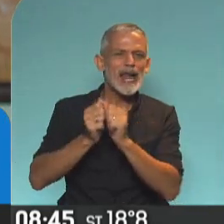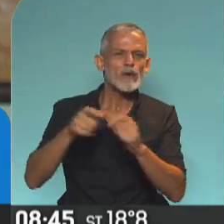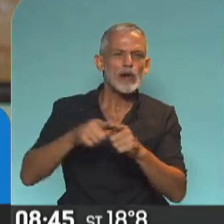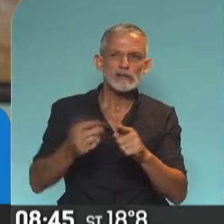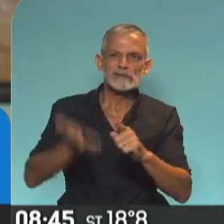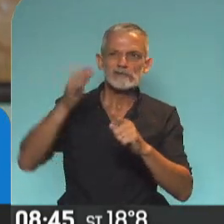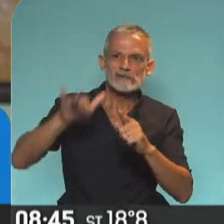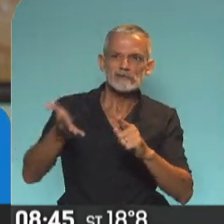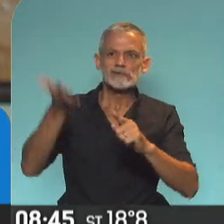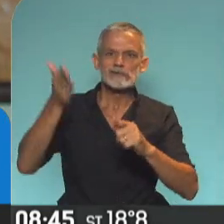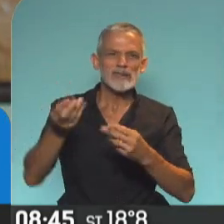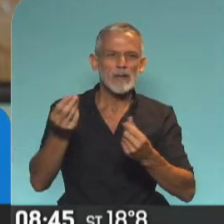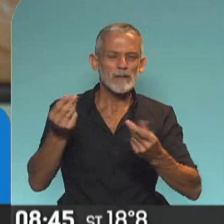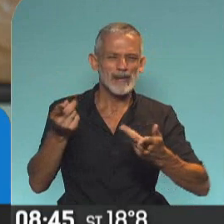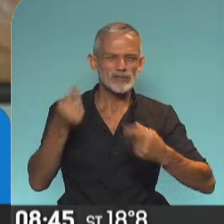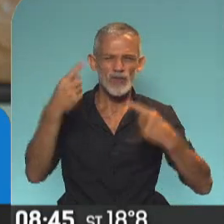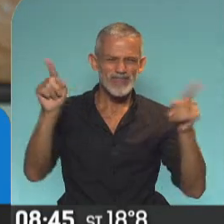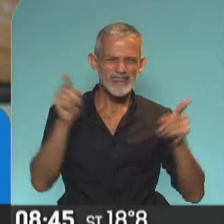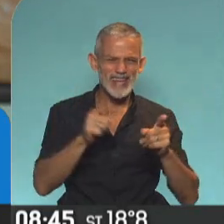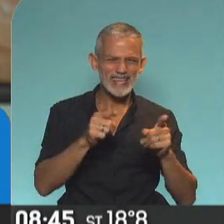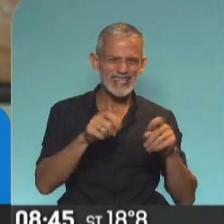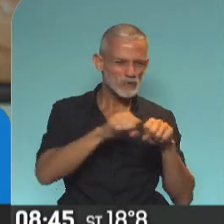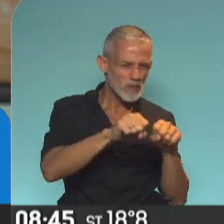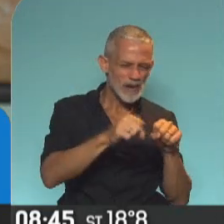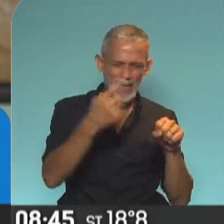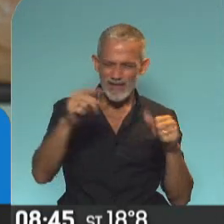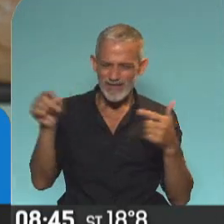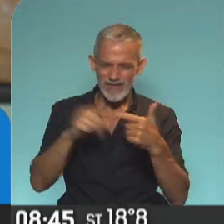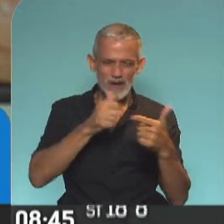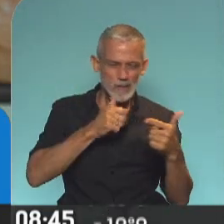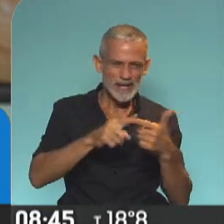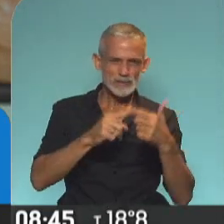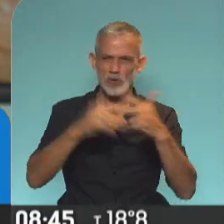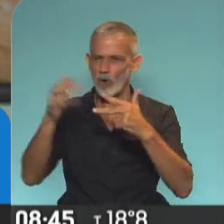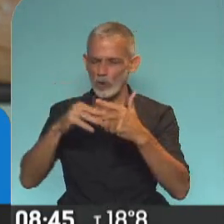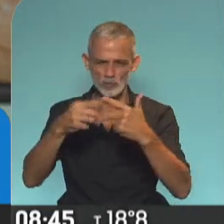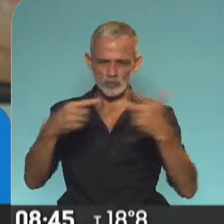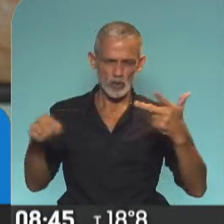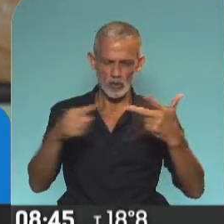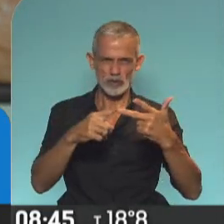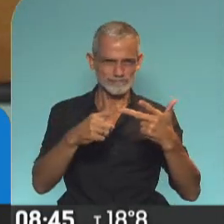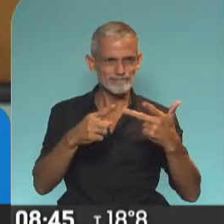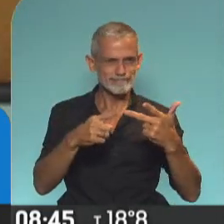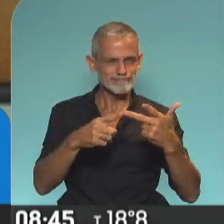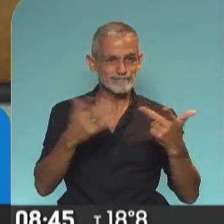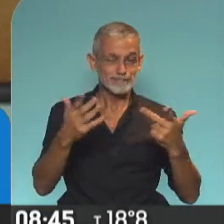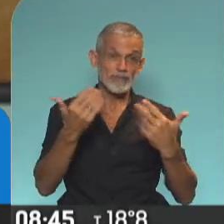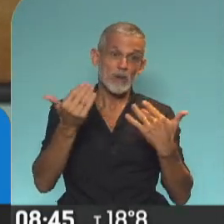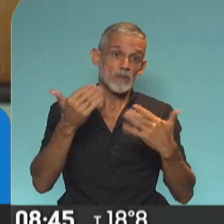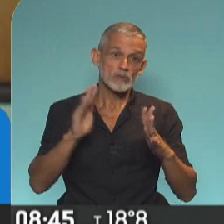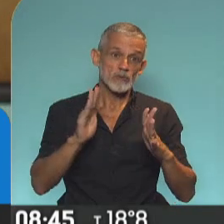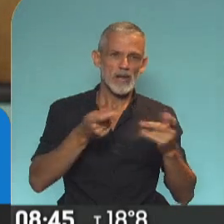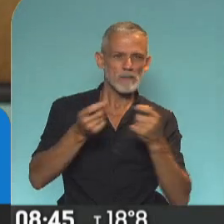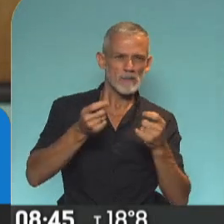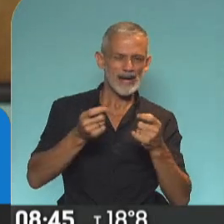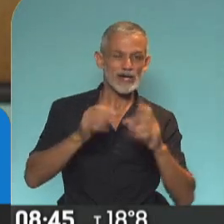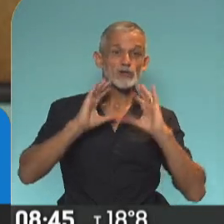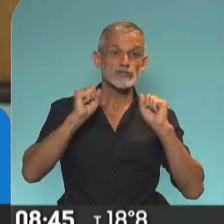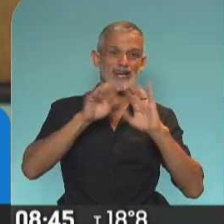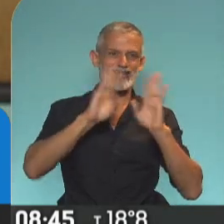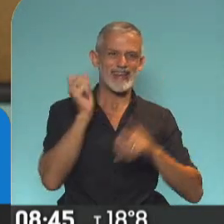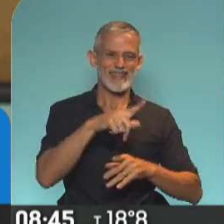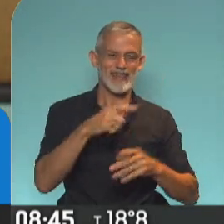¿cómo se puede bajar la inflación? Vimos fotos de funcionarios controlando precios. ¿Es vía control de precios? ¿Es a través de